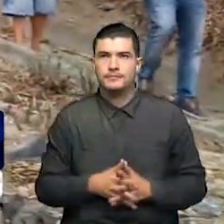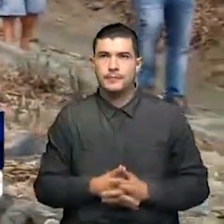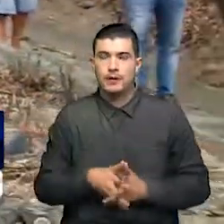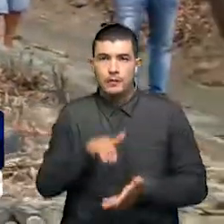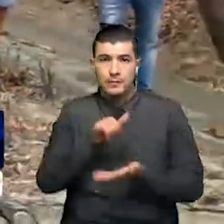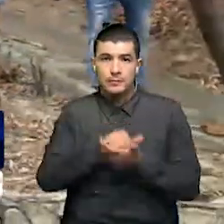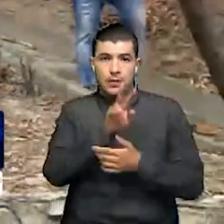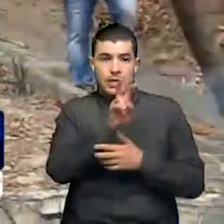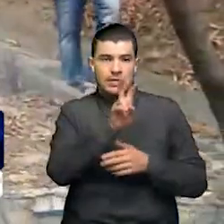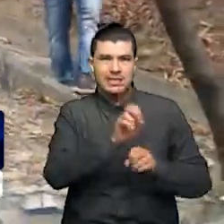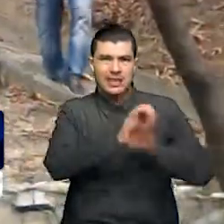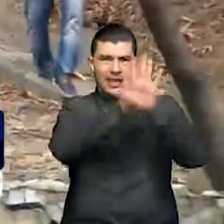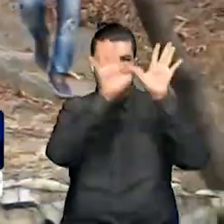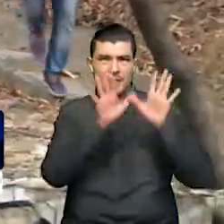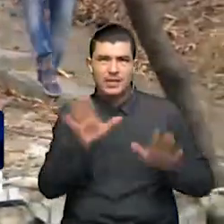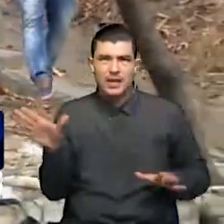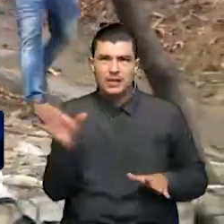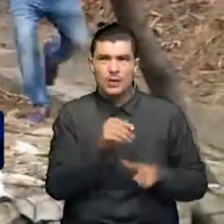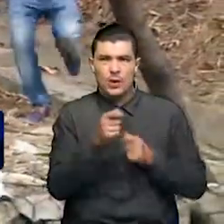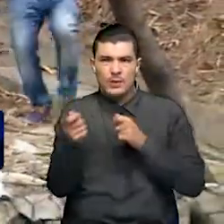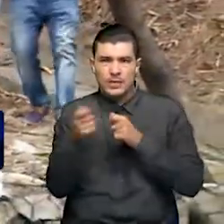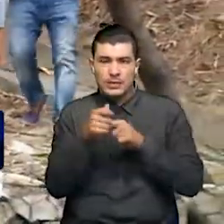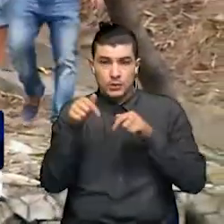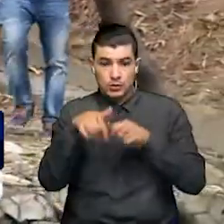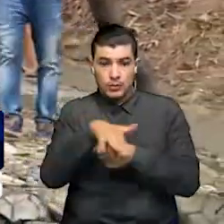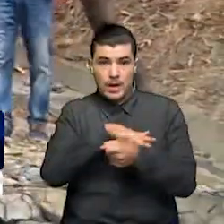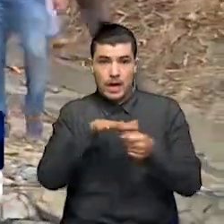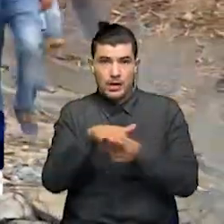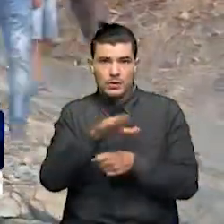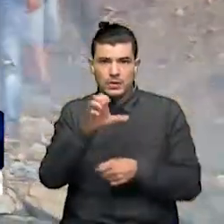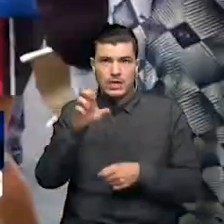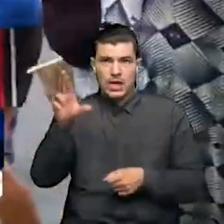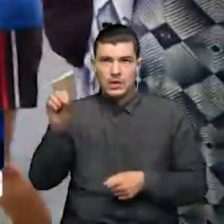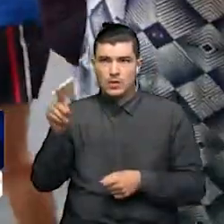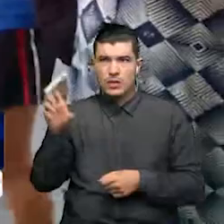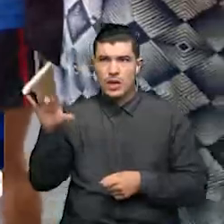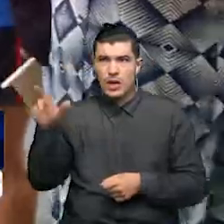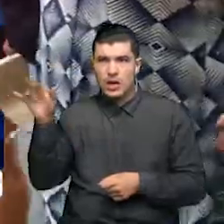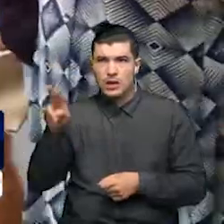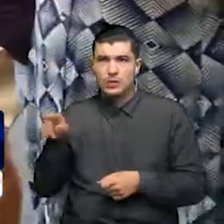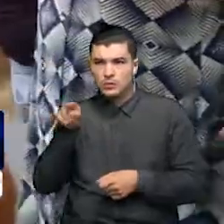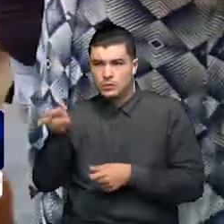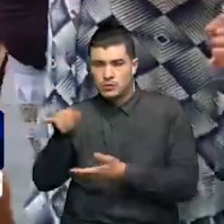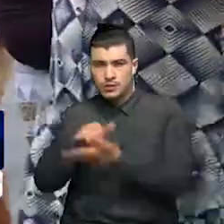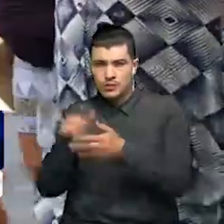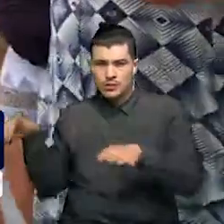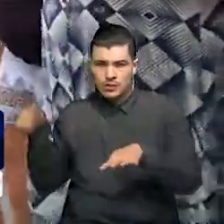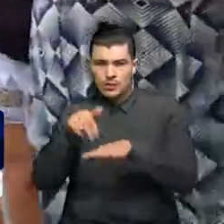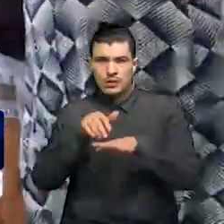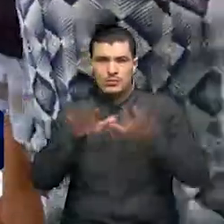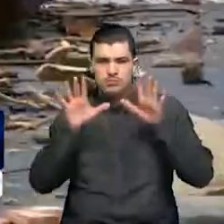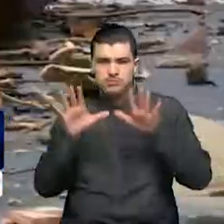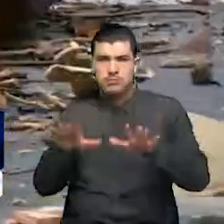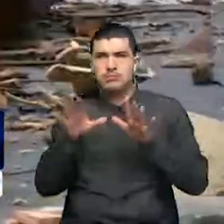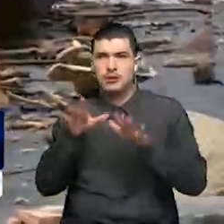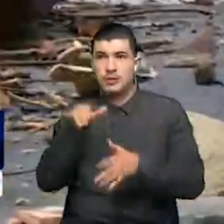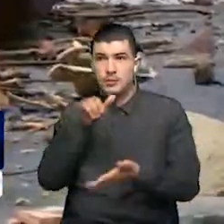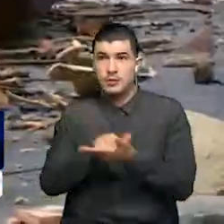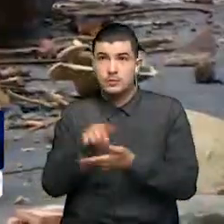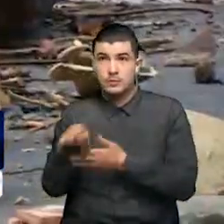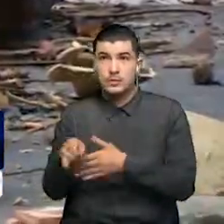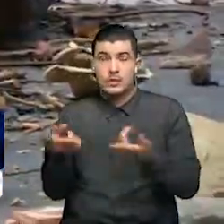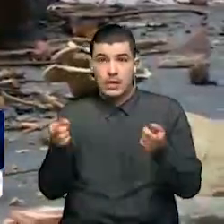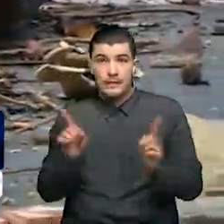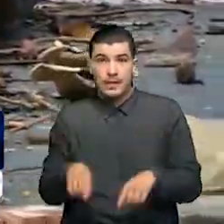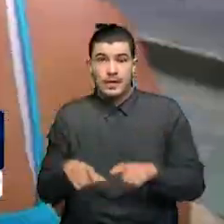a las 7 de la mañana vecinos del barrio cerro de la cruz bajaron a la autopista de juan atalaya y la bloquearon con rocas y